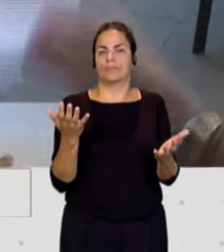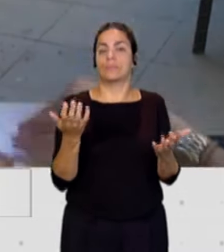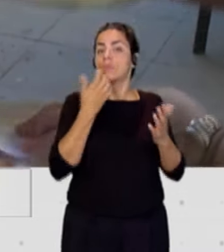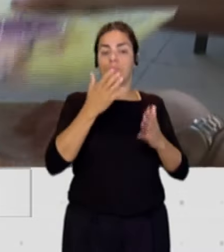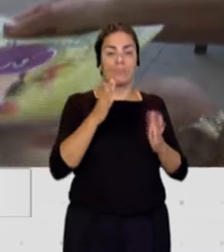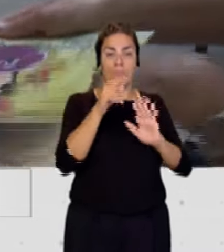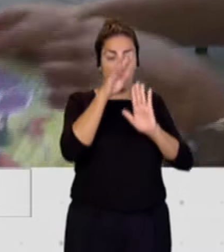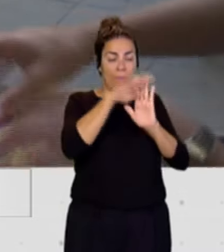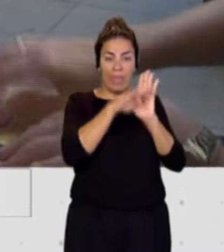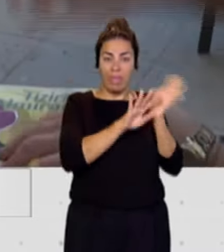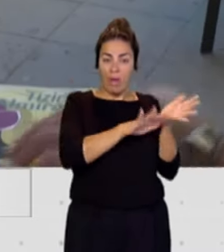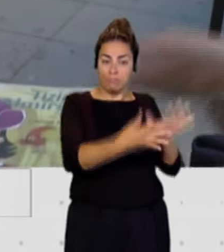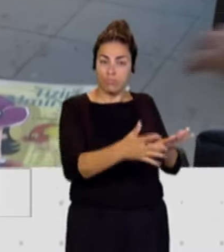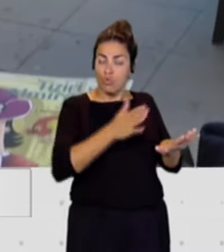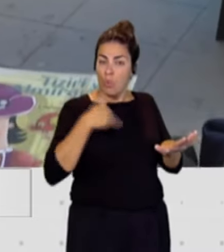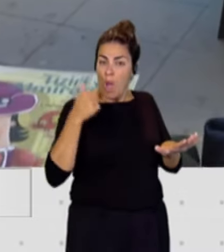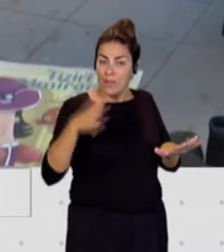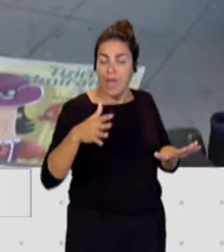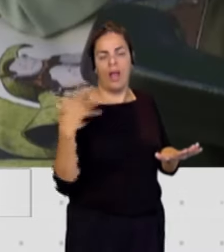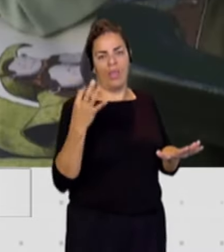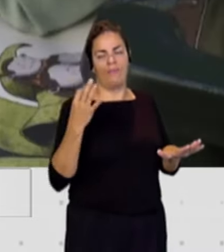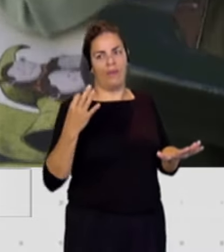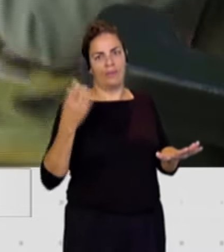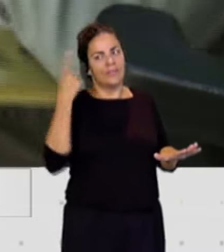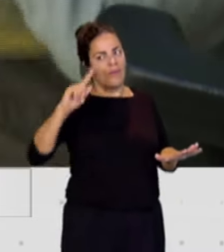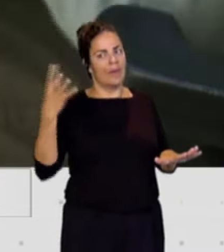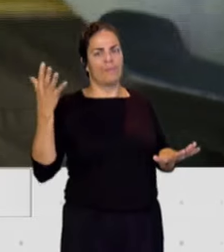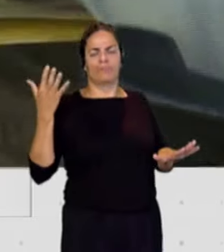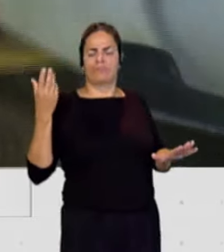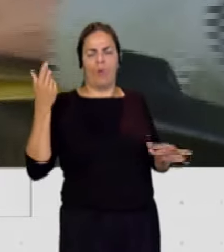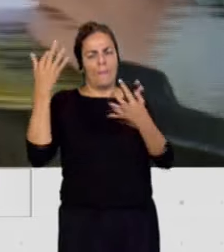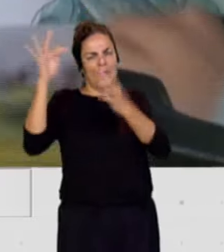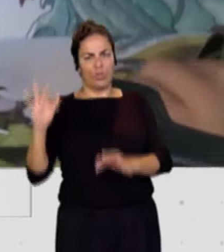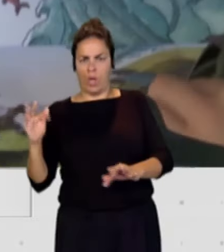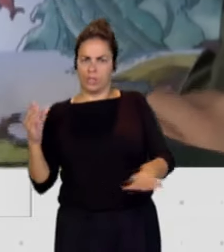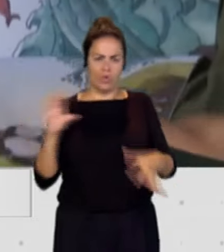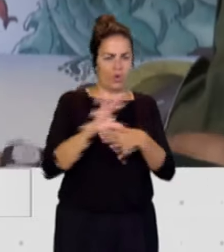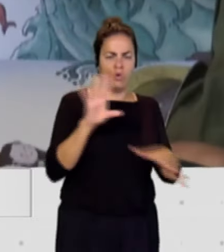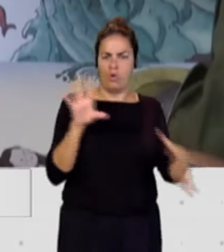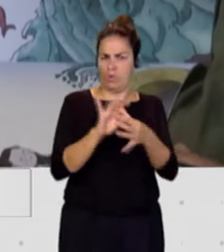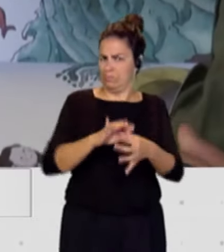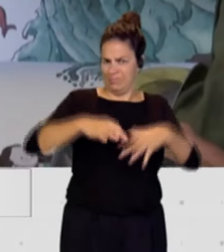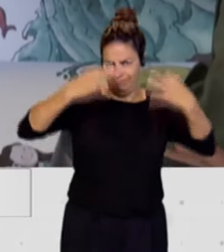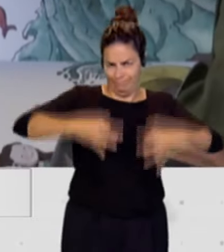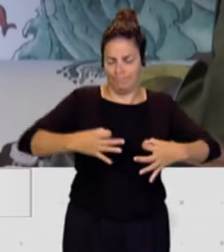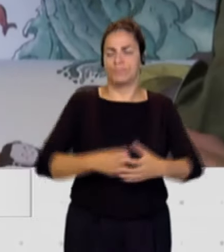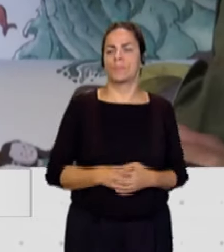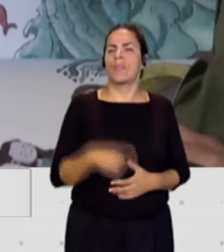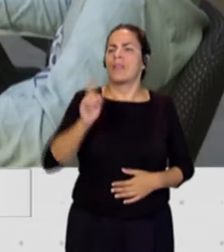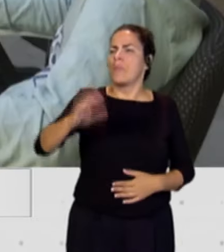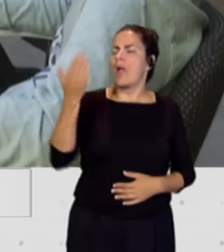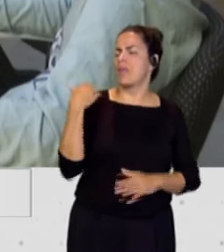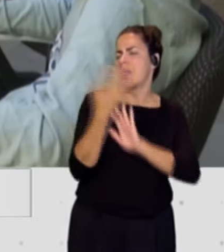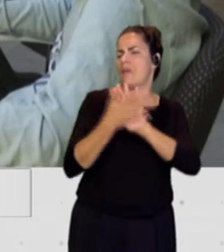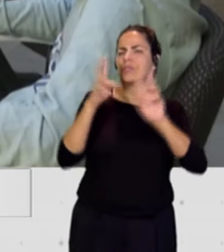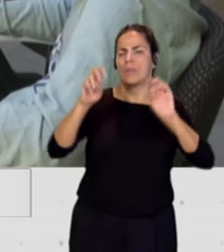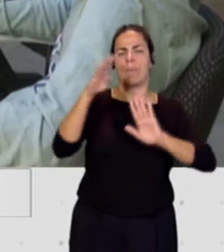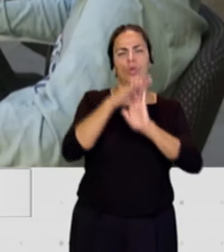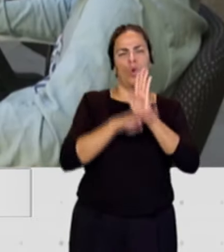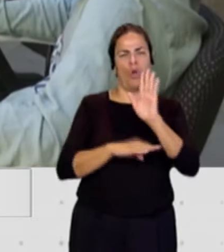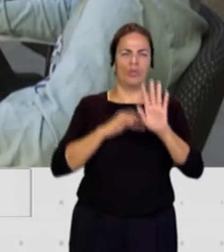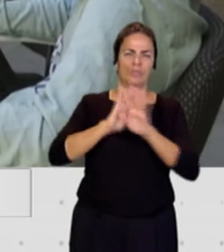que se tome que tenga garantía financiera también en esa reunión consejero hablaron del protocolo para afrontar los episodios de altas temperaturas en